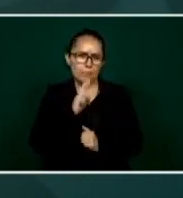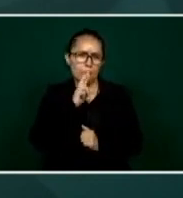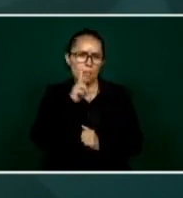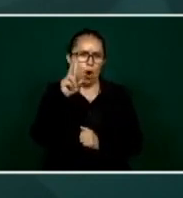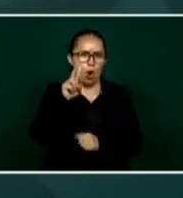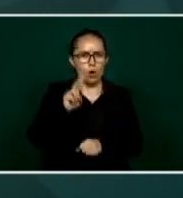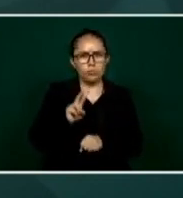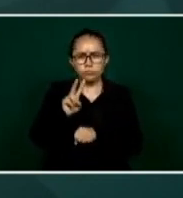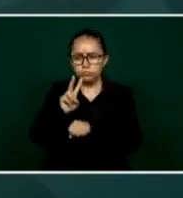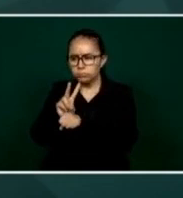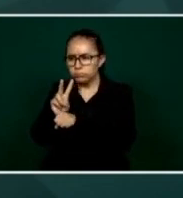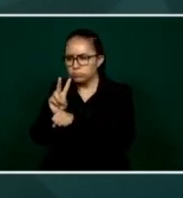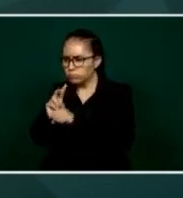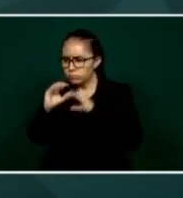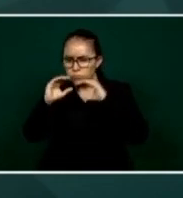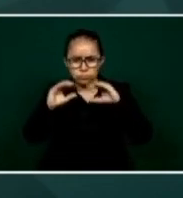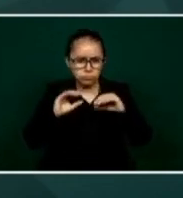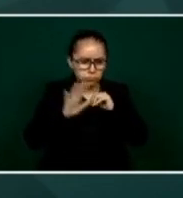en Nayarit.